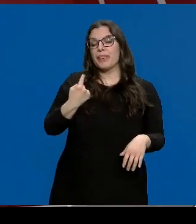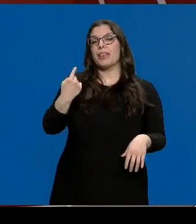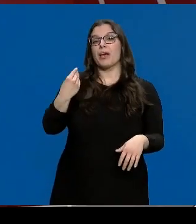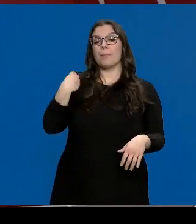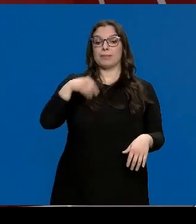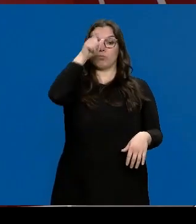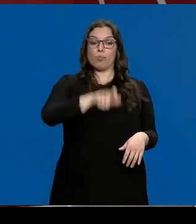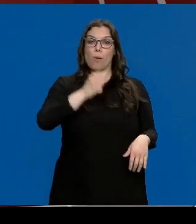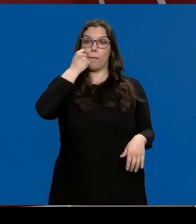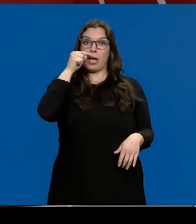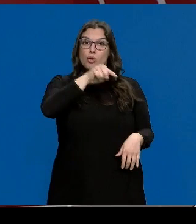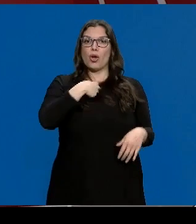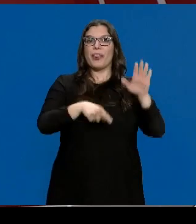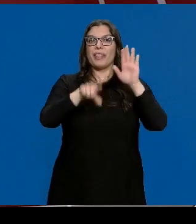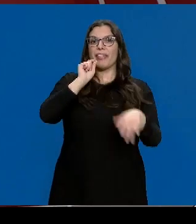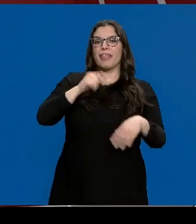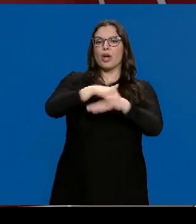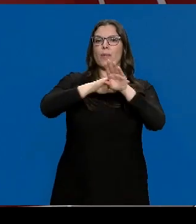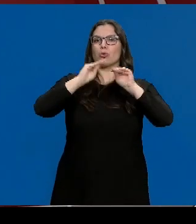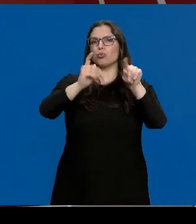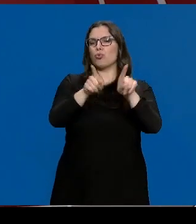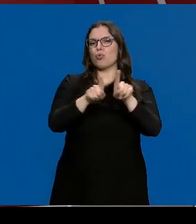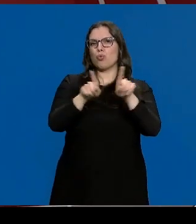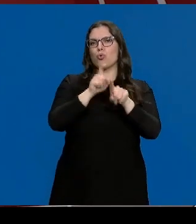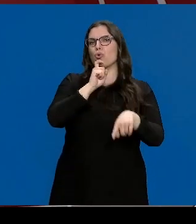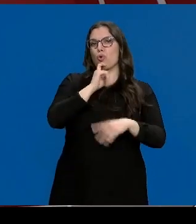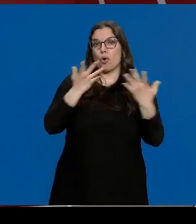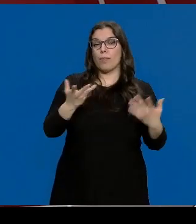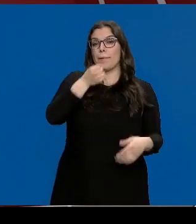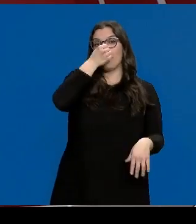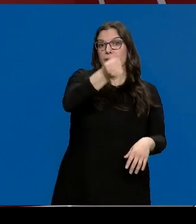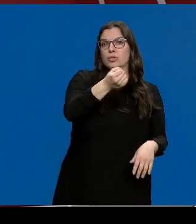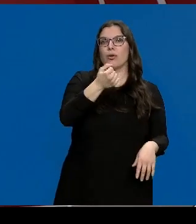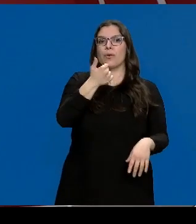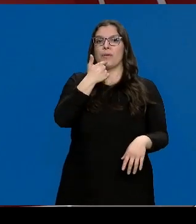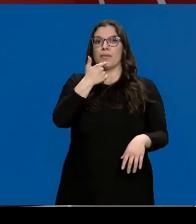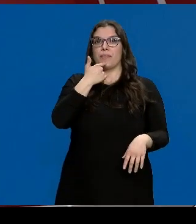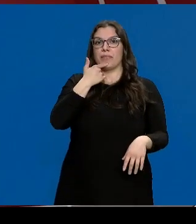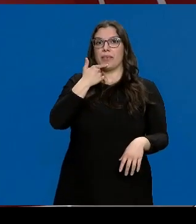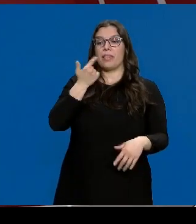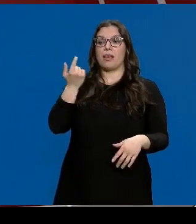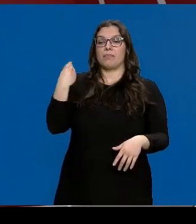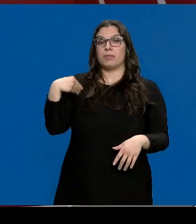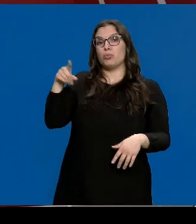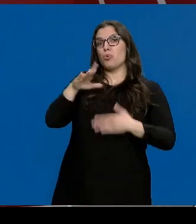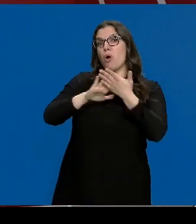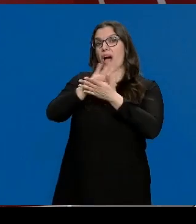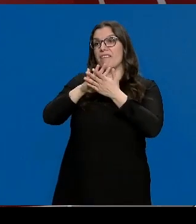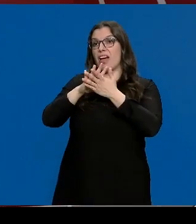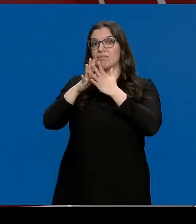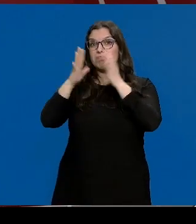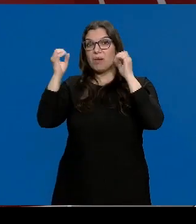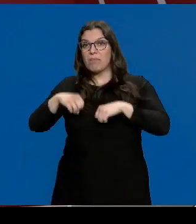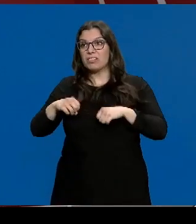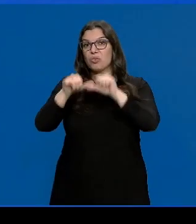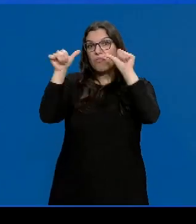Fernández Mañueco quien decida sobre su gobierno, y el PSOE remarca no está legitimado para dar lecciones de pactos a nadie.